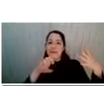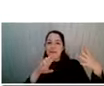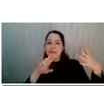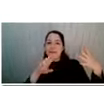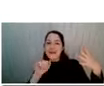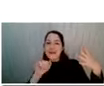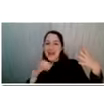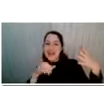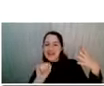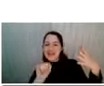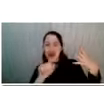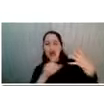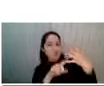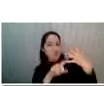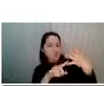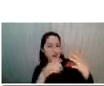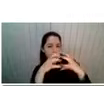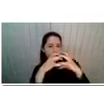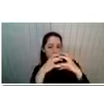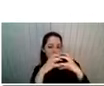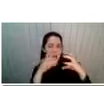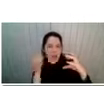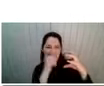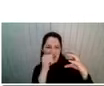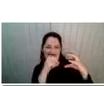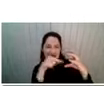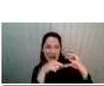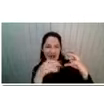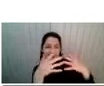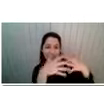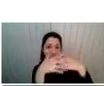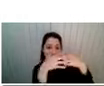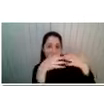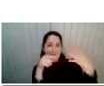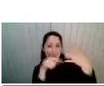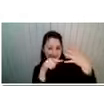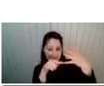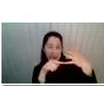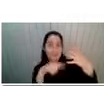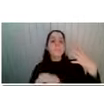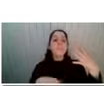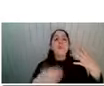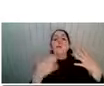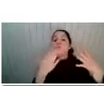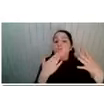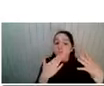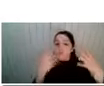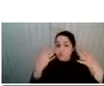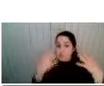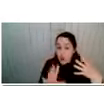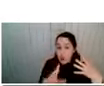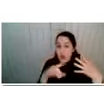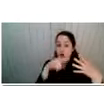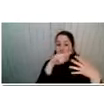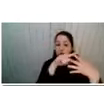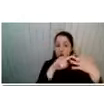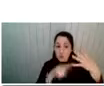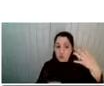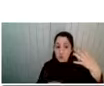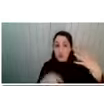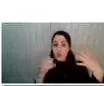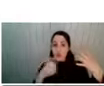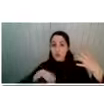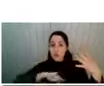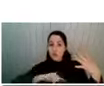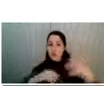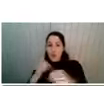ambientes termófilos. Y entonces, a partir de un fragmento de DNA que está ejemplificado acá en esta